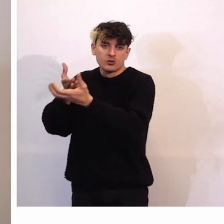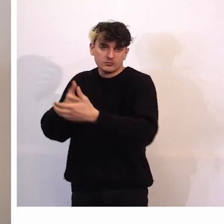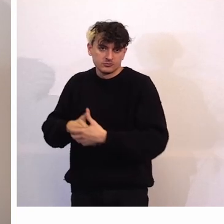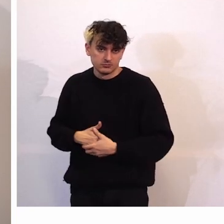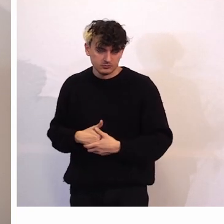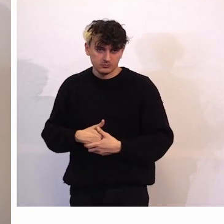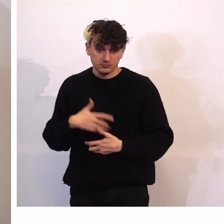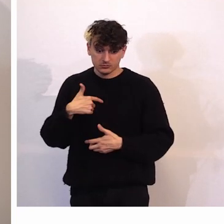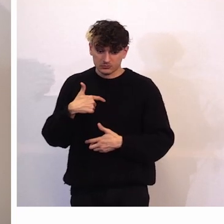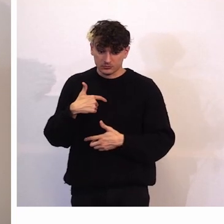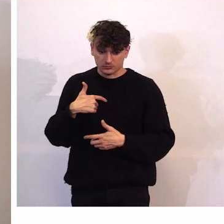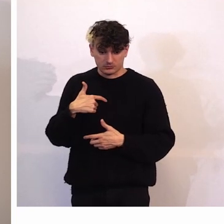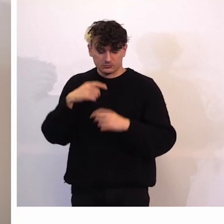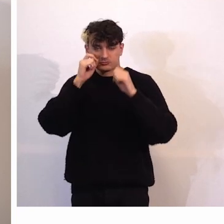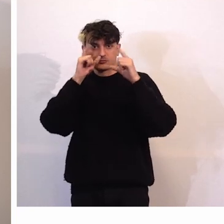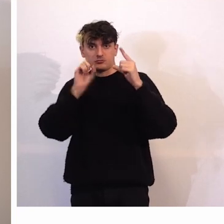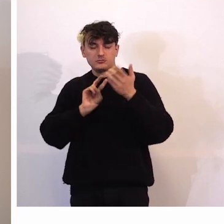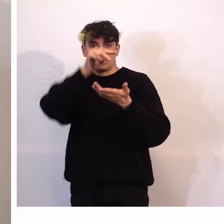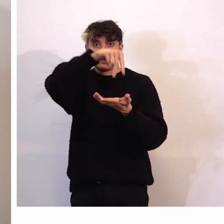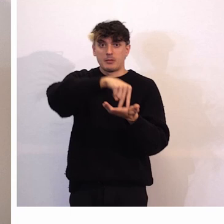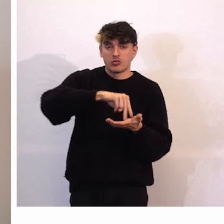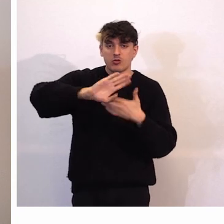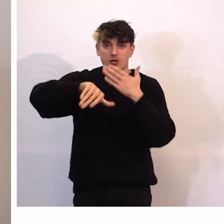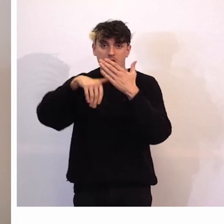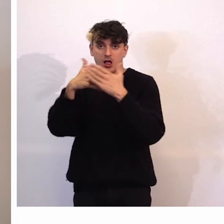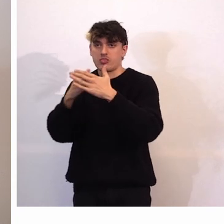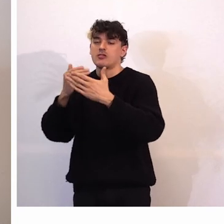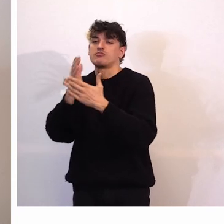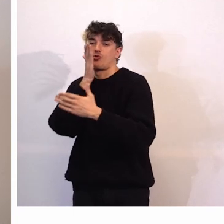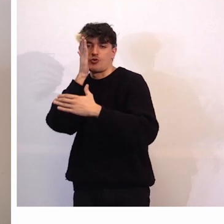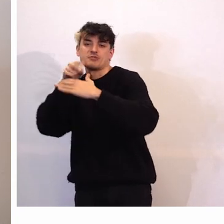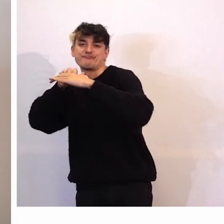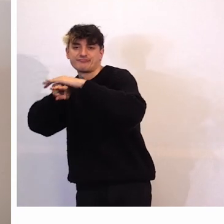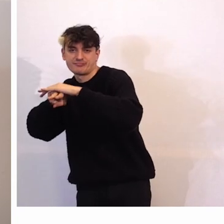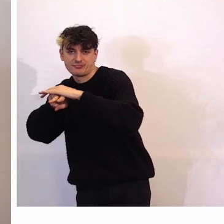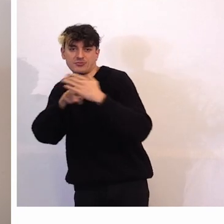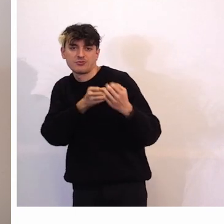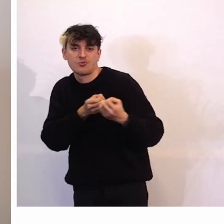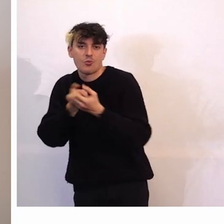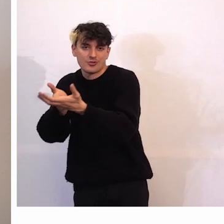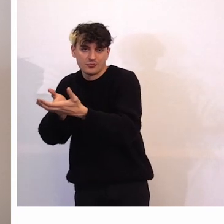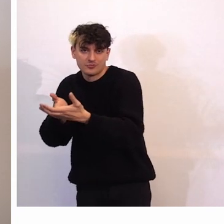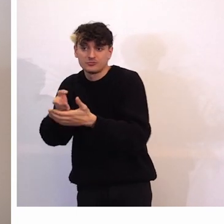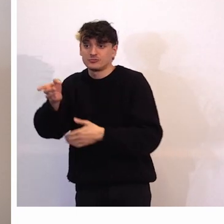desde que me levanto hasta que me acuesto. Eso para ellos